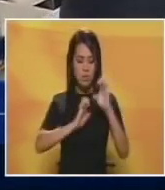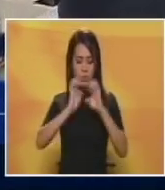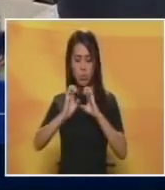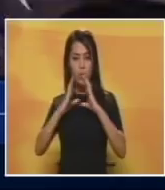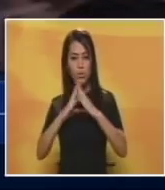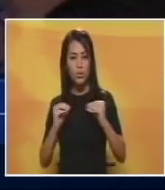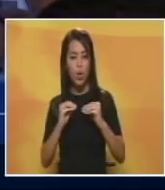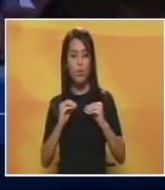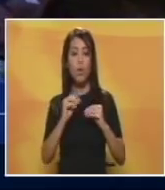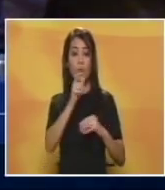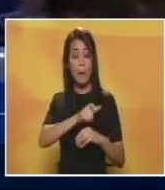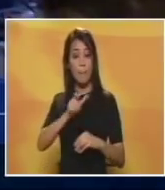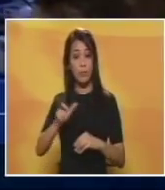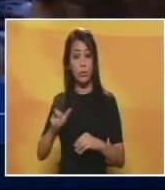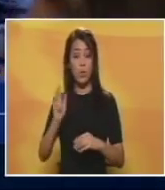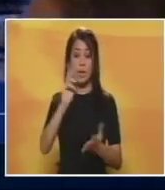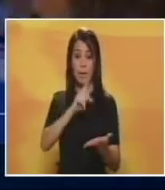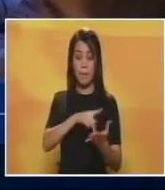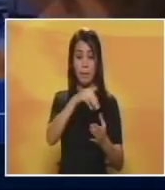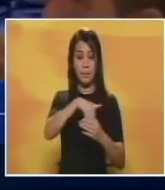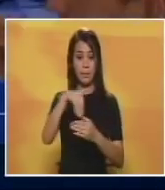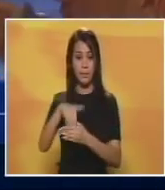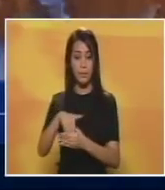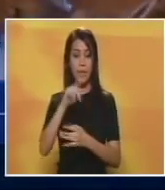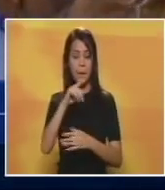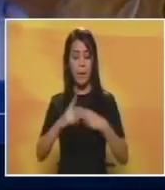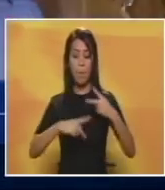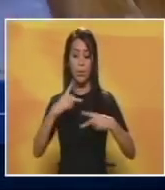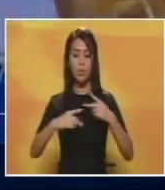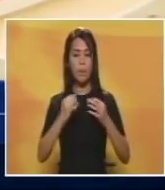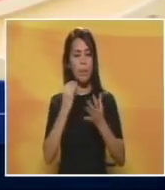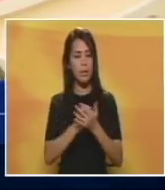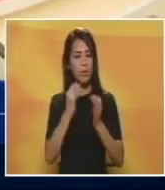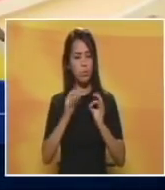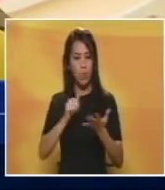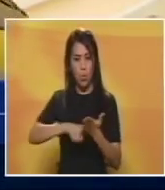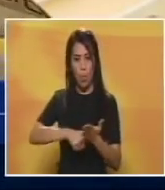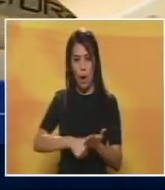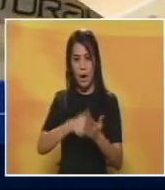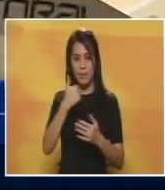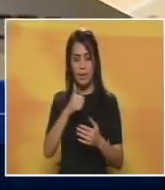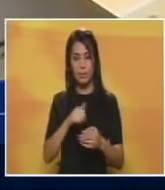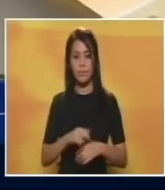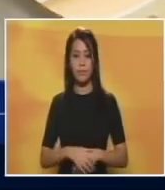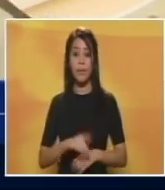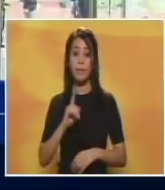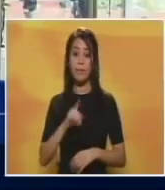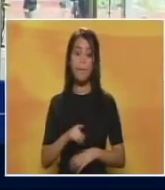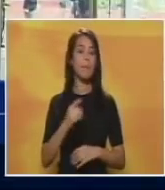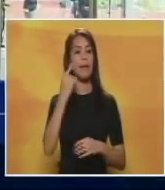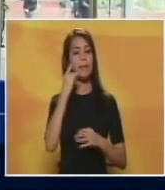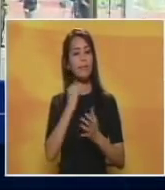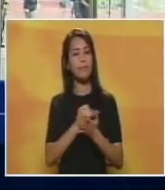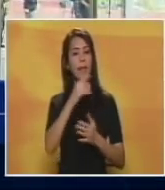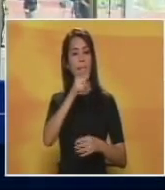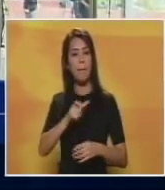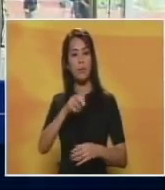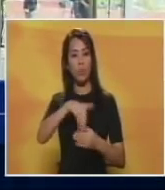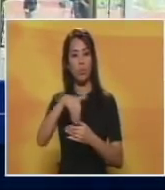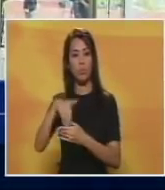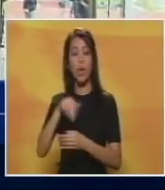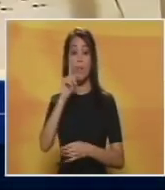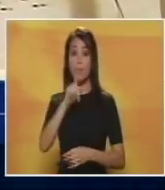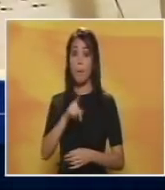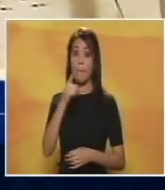datos biométricos de los electores y los procedimientos que certifican las huellas dactilares contenidas en el sistema de autenticación del votante. También